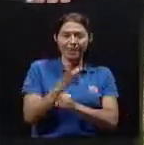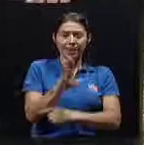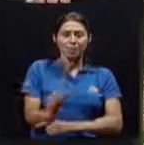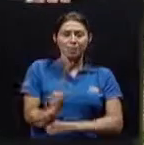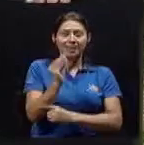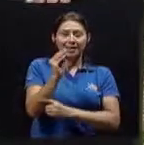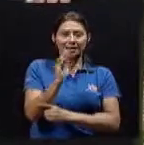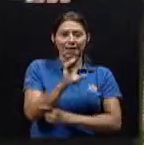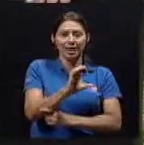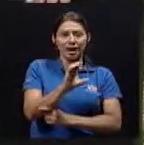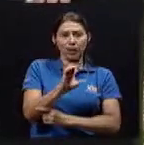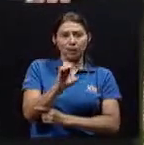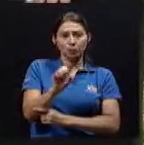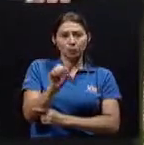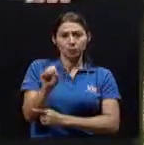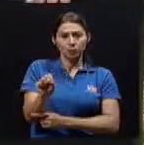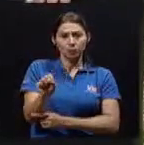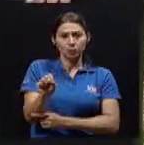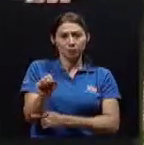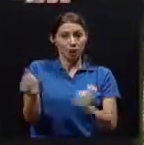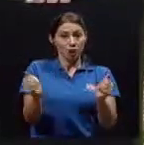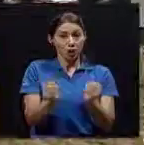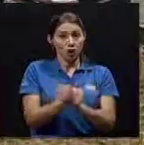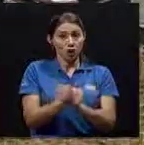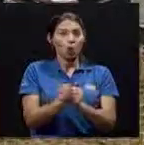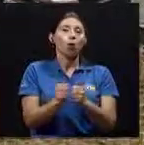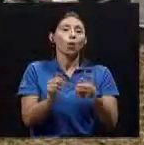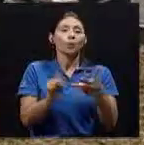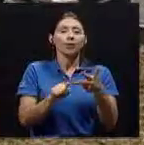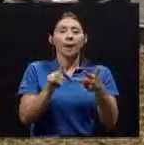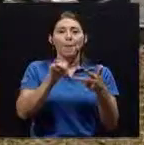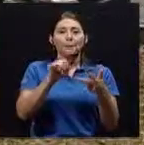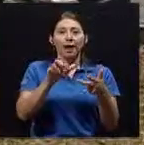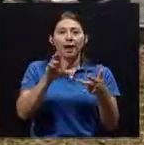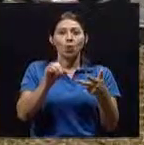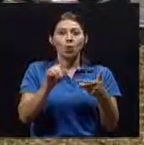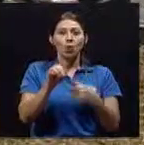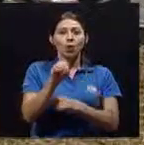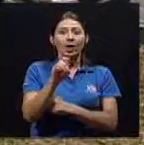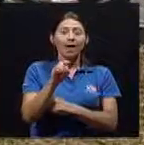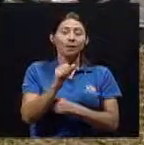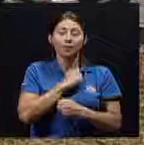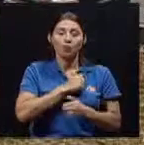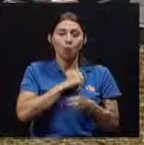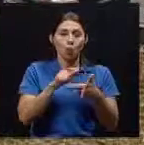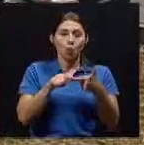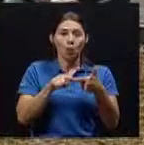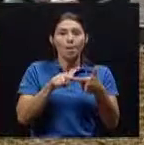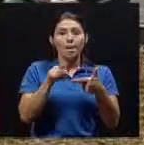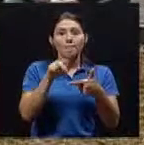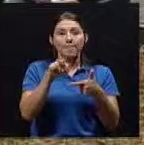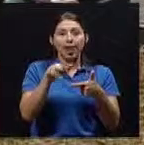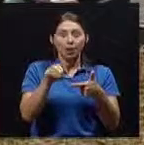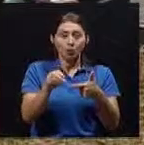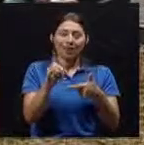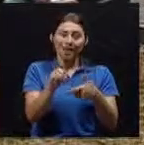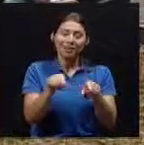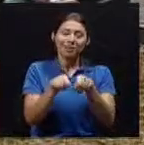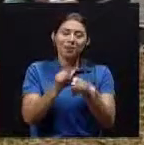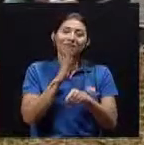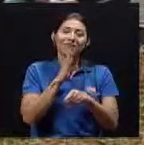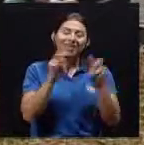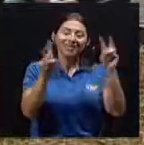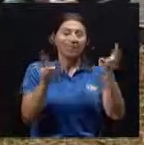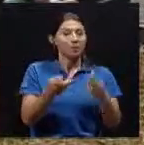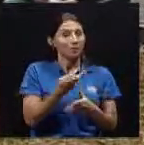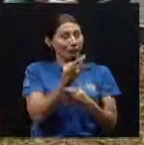Integral de Adolescentes de la Caja Costarricense del Seguro Social. Y con don Marco Díaz también vamos a conversar sobre este tema. Le agradecemos